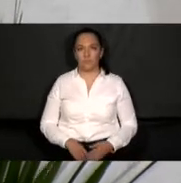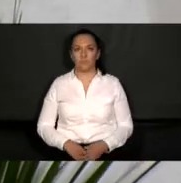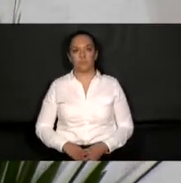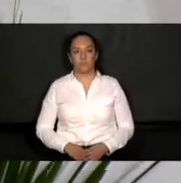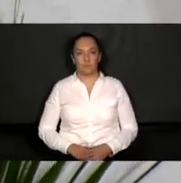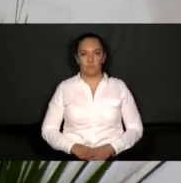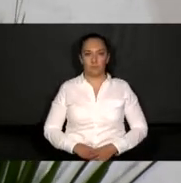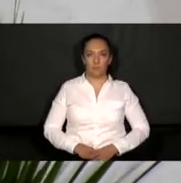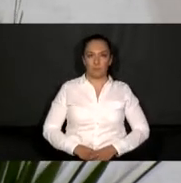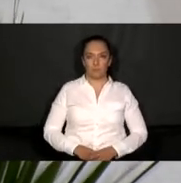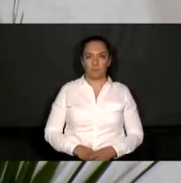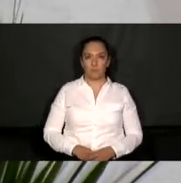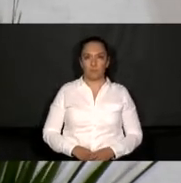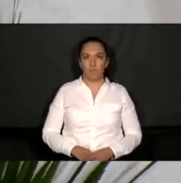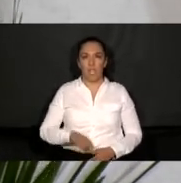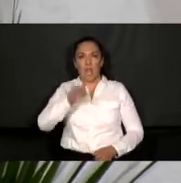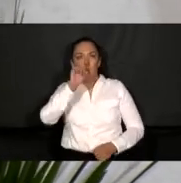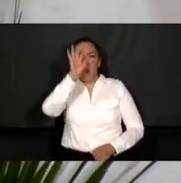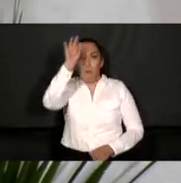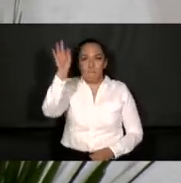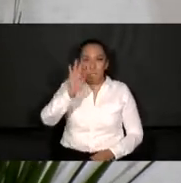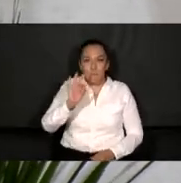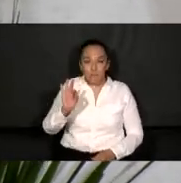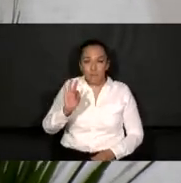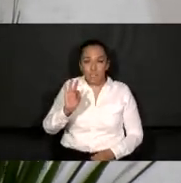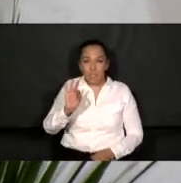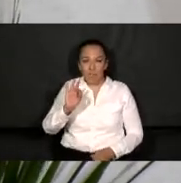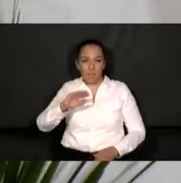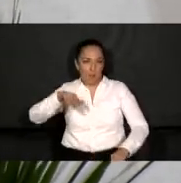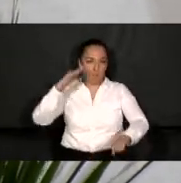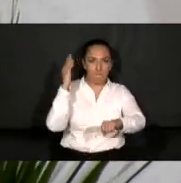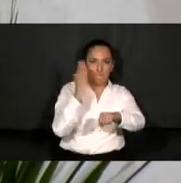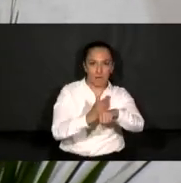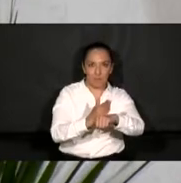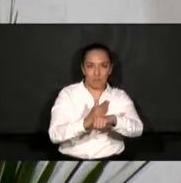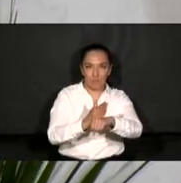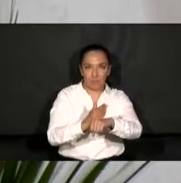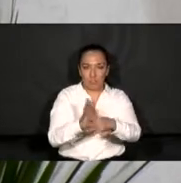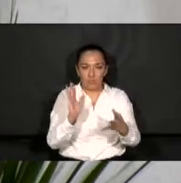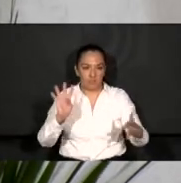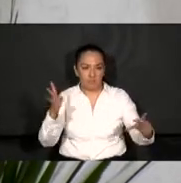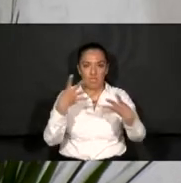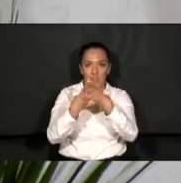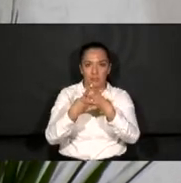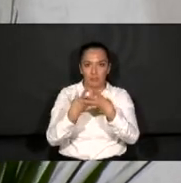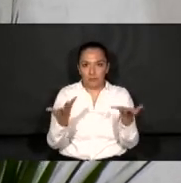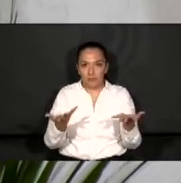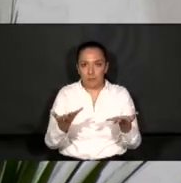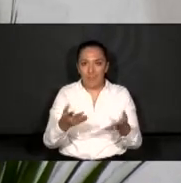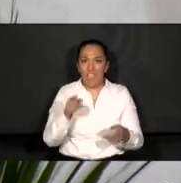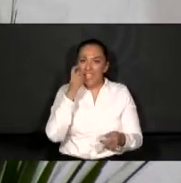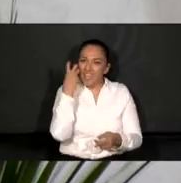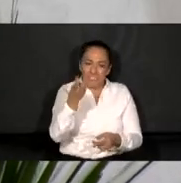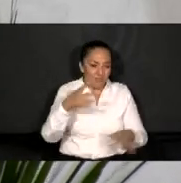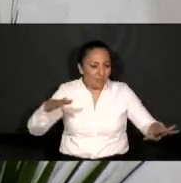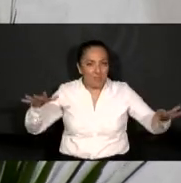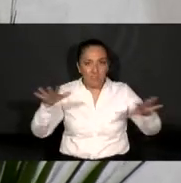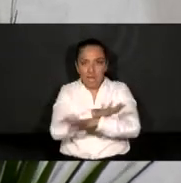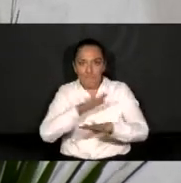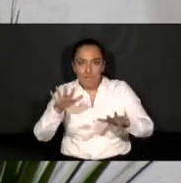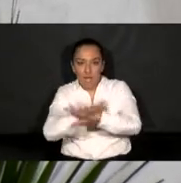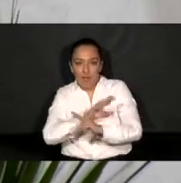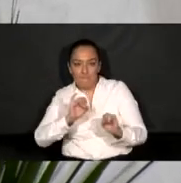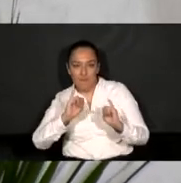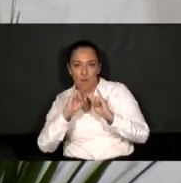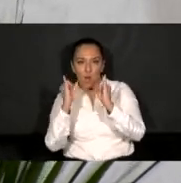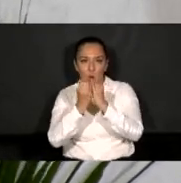de la justicia y solamente el 1% es sujeto de sanción. Y eso tiene que cambiar. Juntos vamos a ir